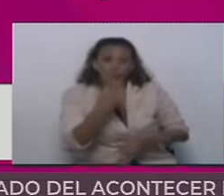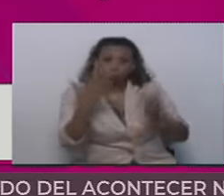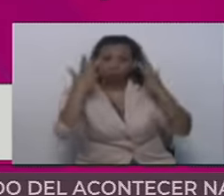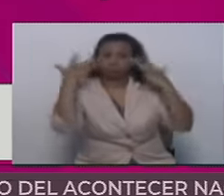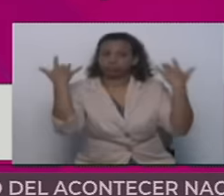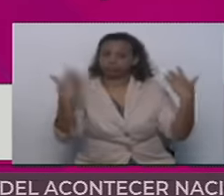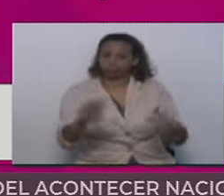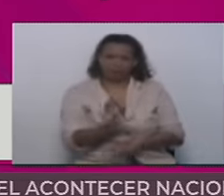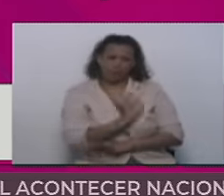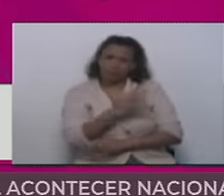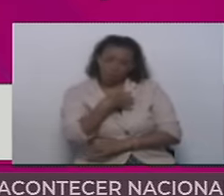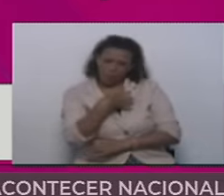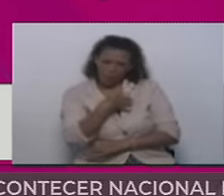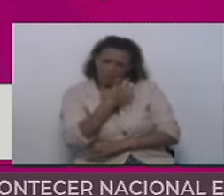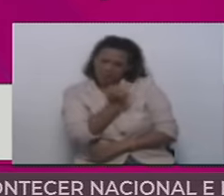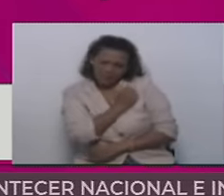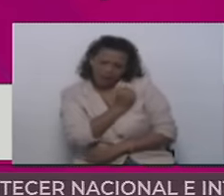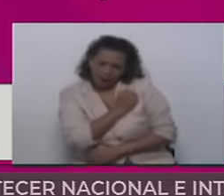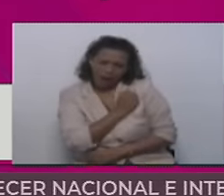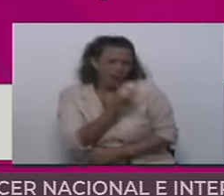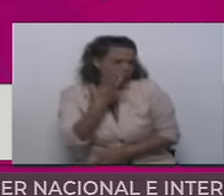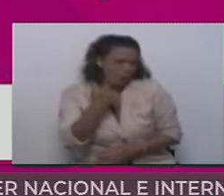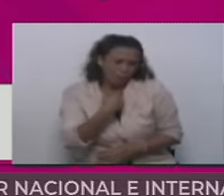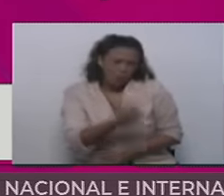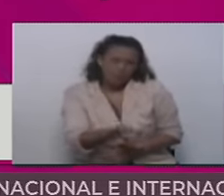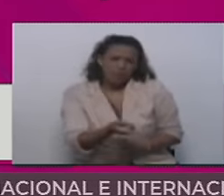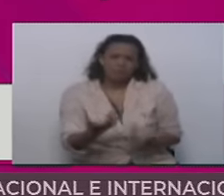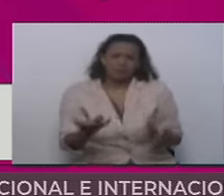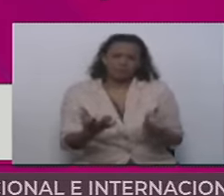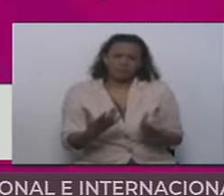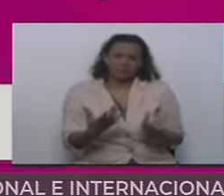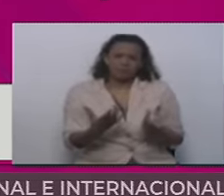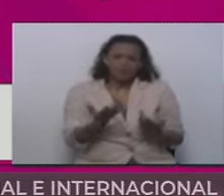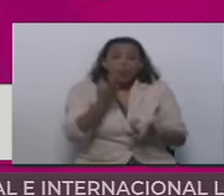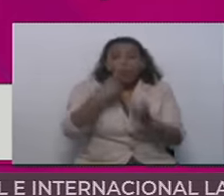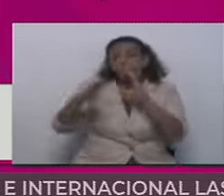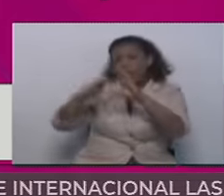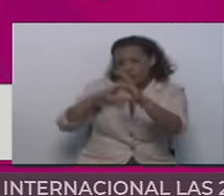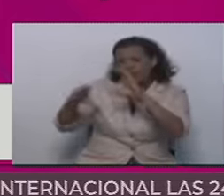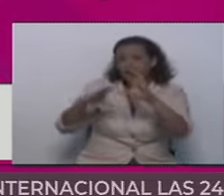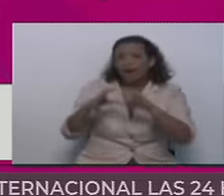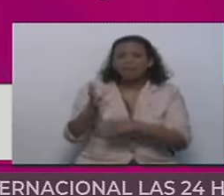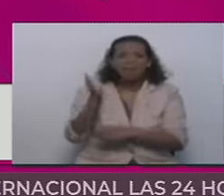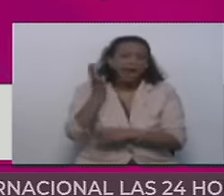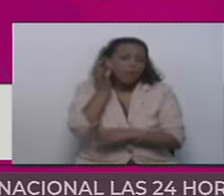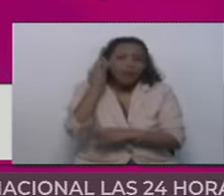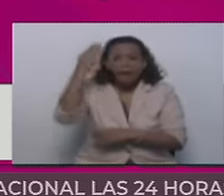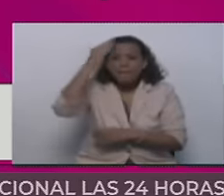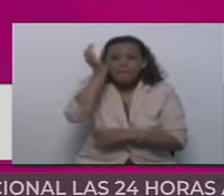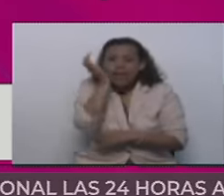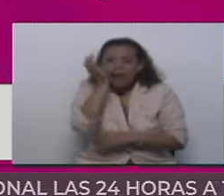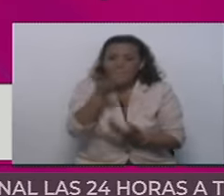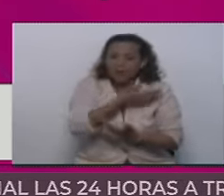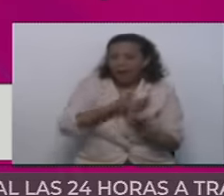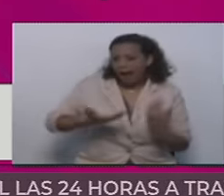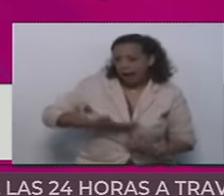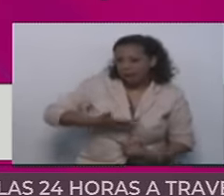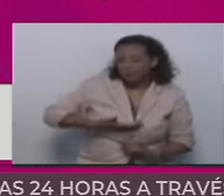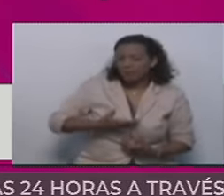era impensable. Lo decía en el velorio, estábamos conversando con la almiranta Carmen Meléndez,